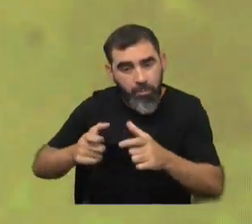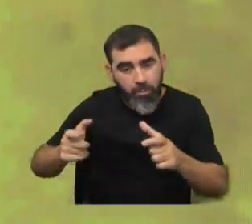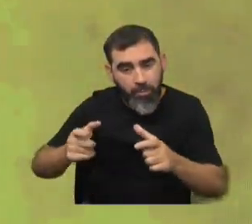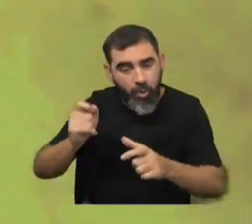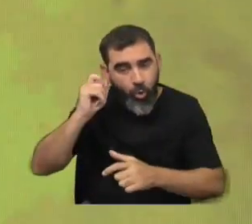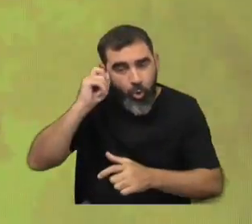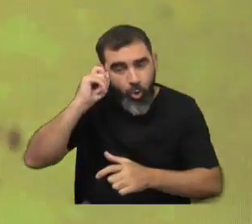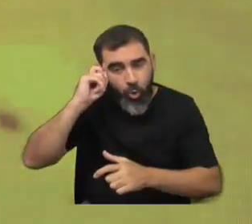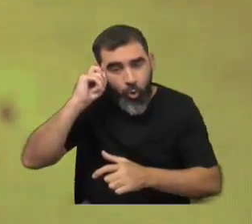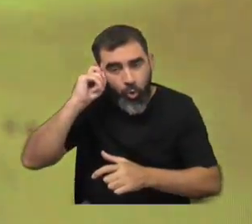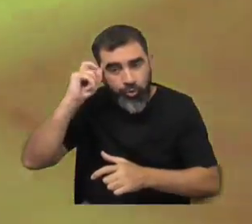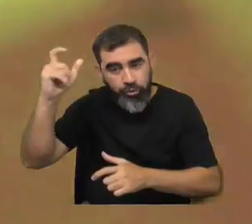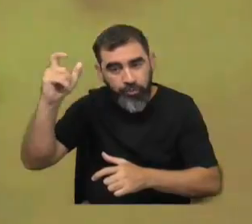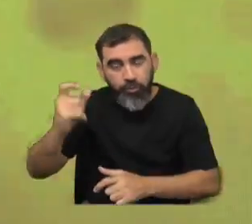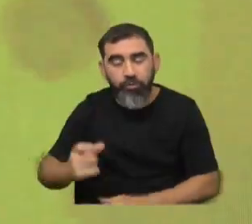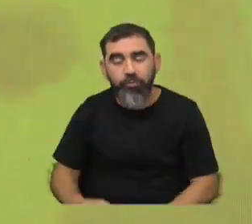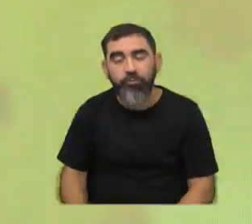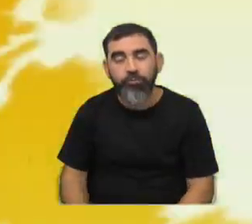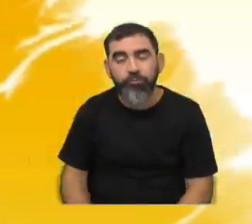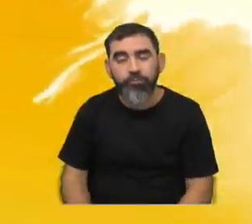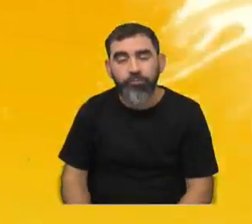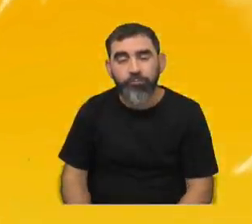nuestro conocimiento. Vemos la primera parte.